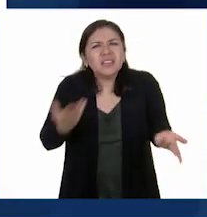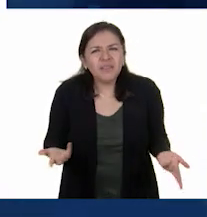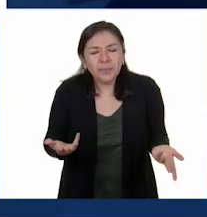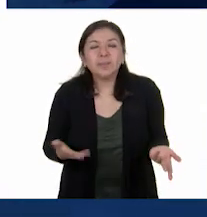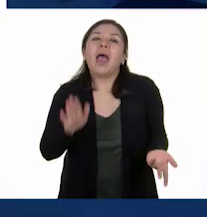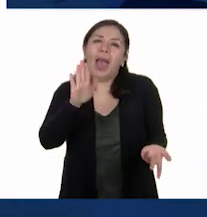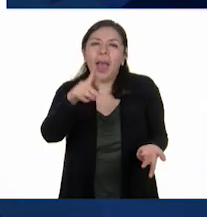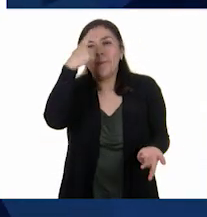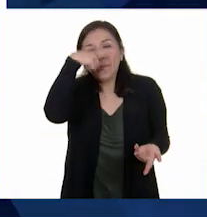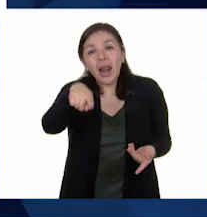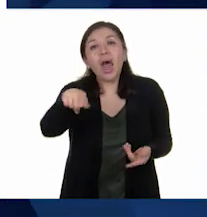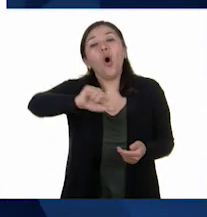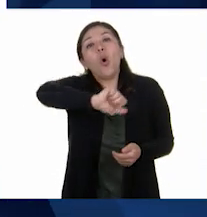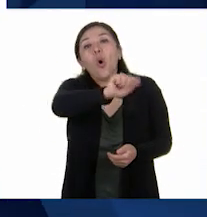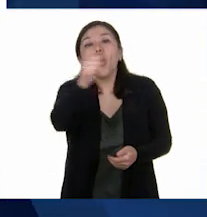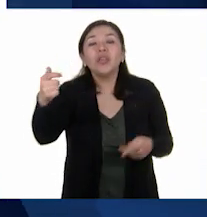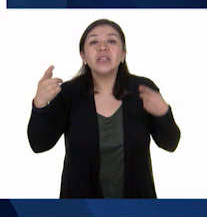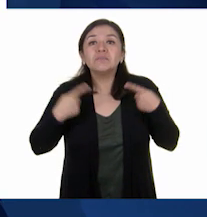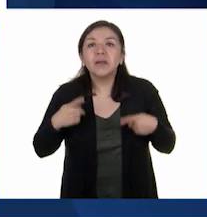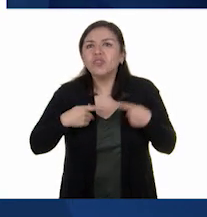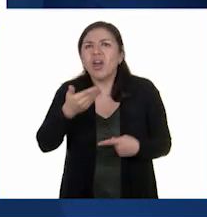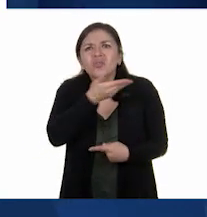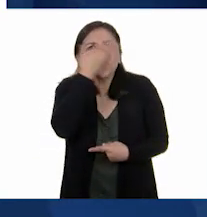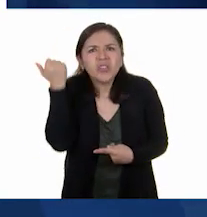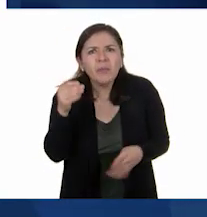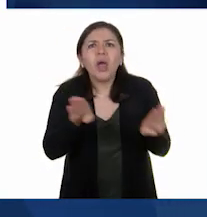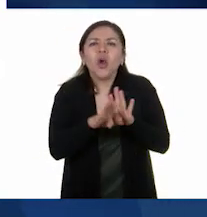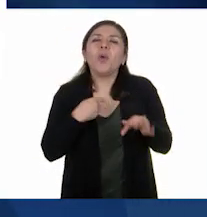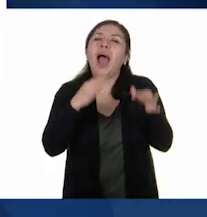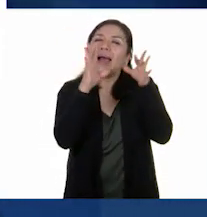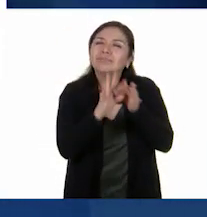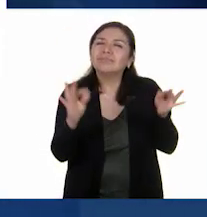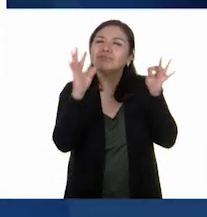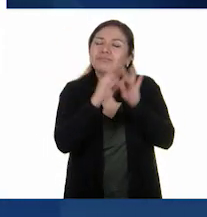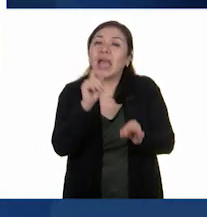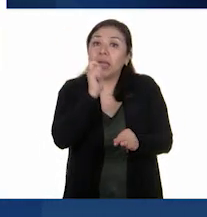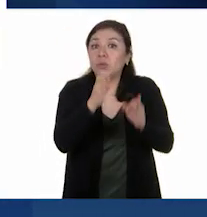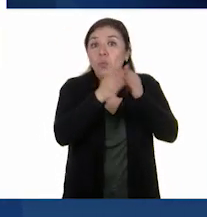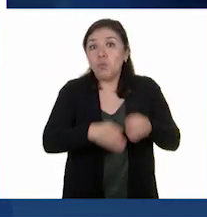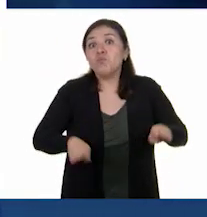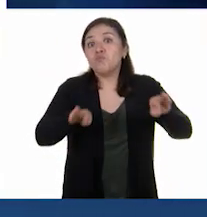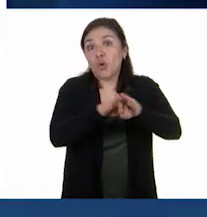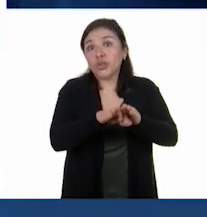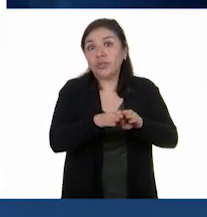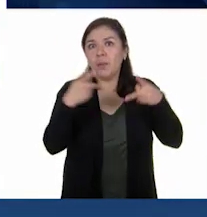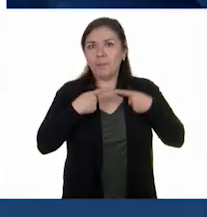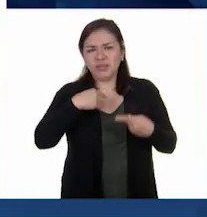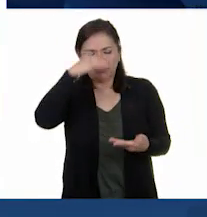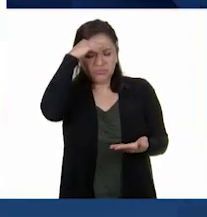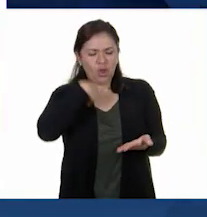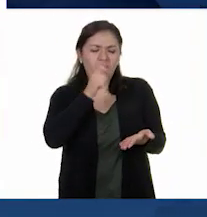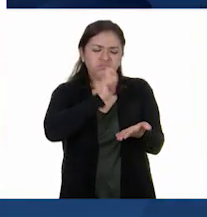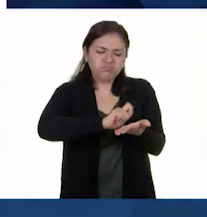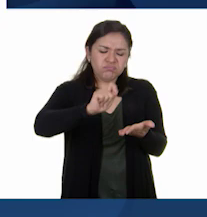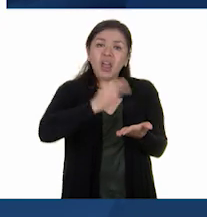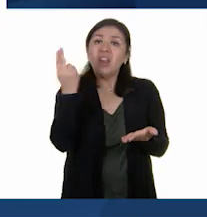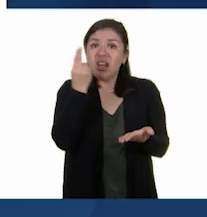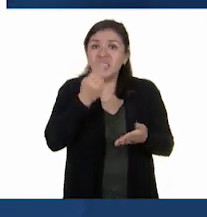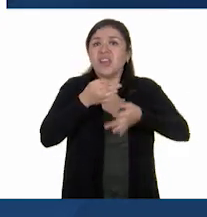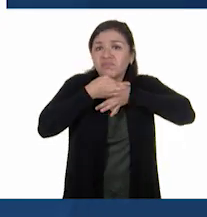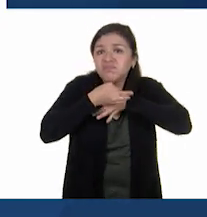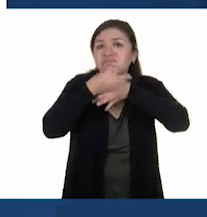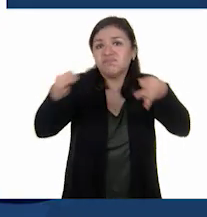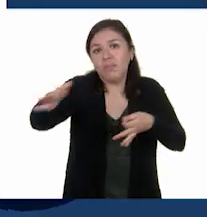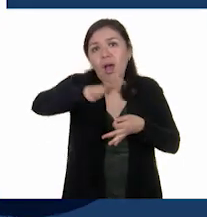a otras personas ciertos acontecimientos que por su relevancia el autor considera importante